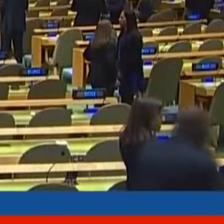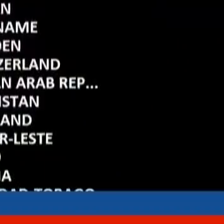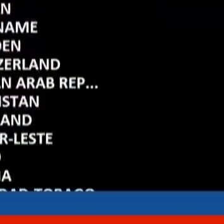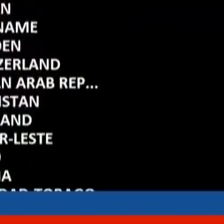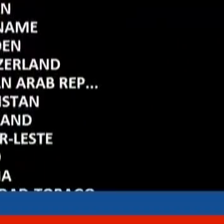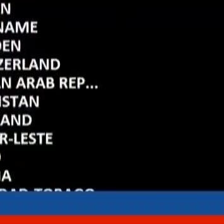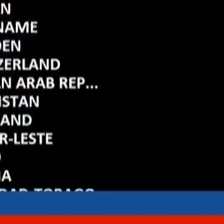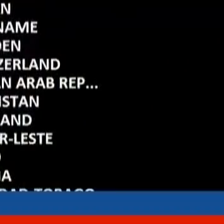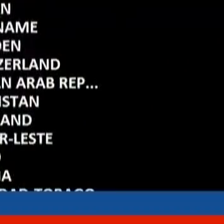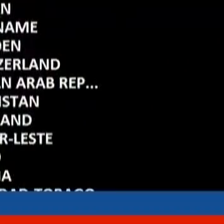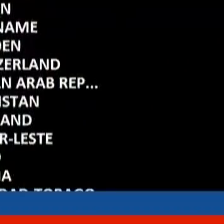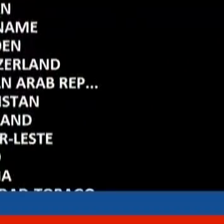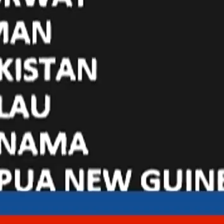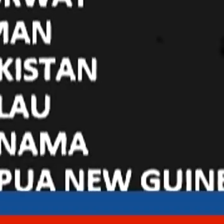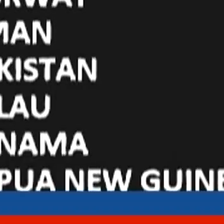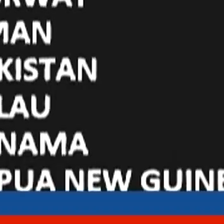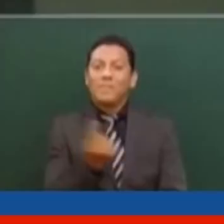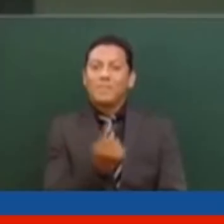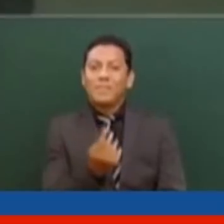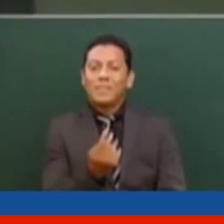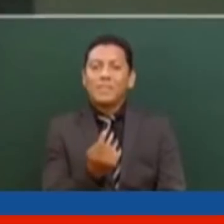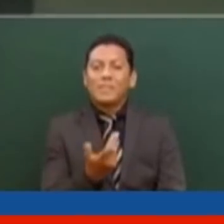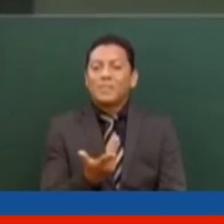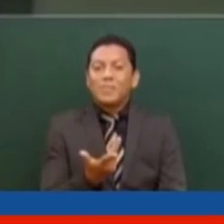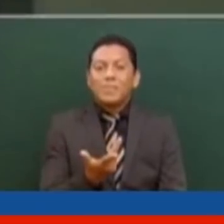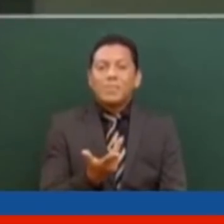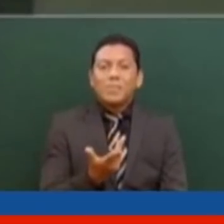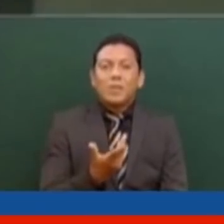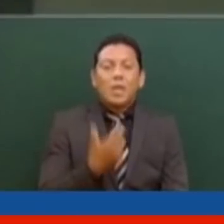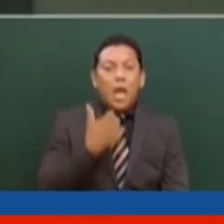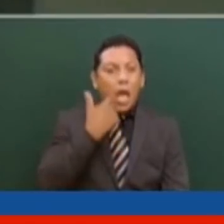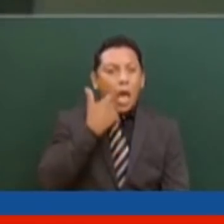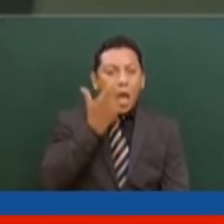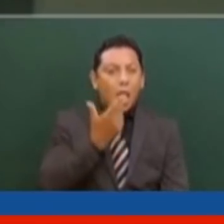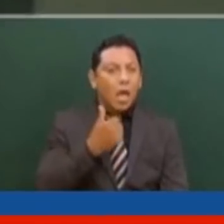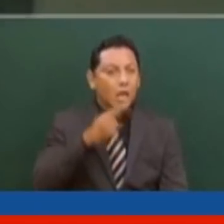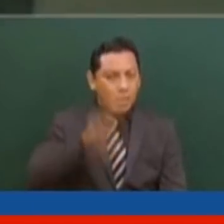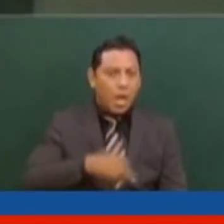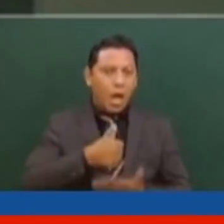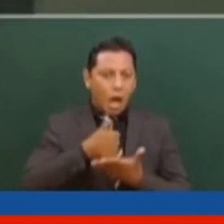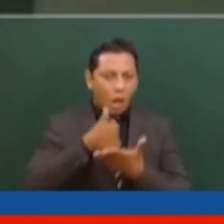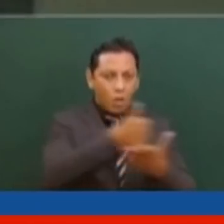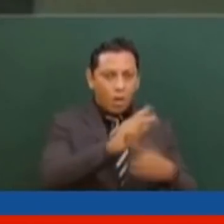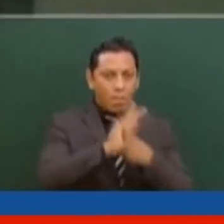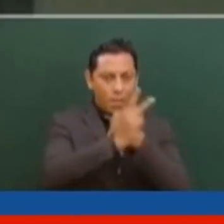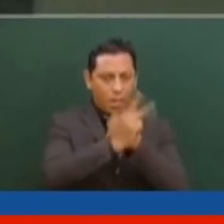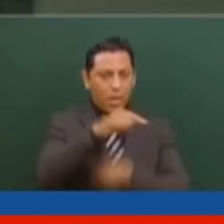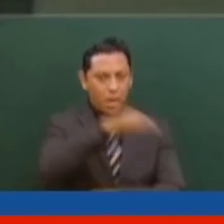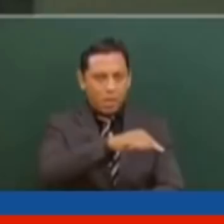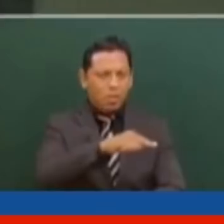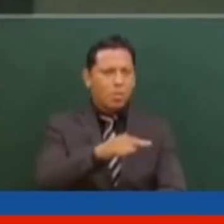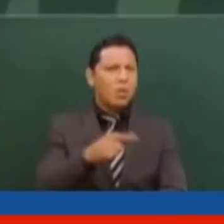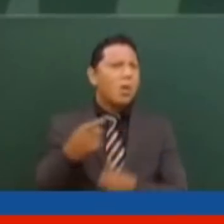cada año en la Asamblea General de la ONU. Si se quisiera ayudar a Cuba,